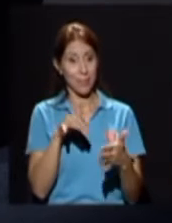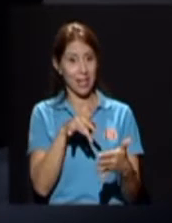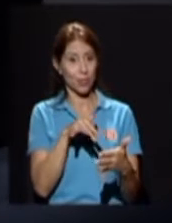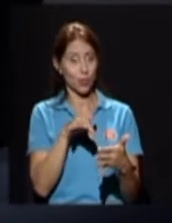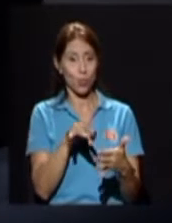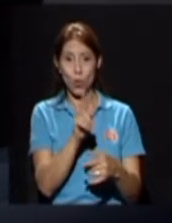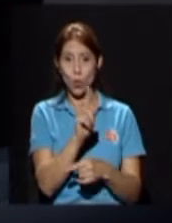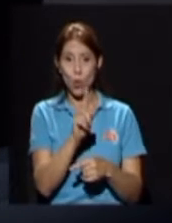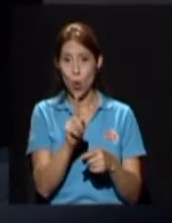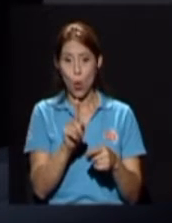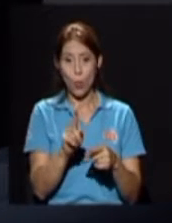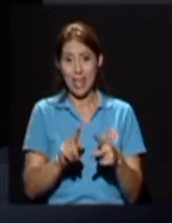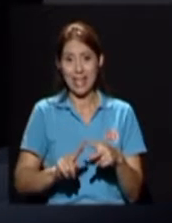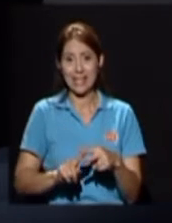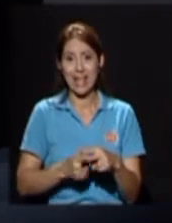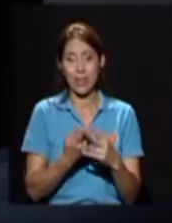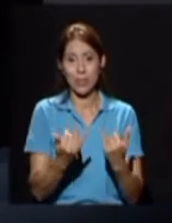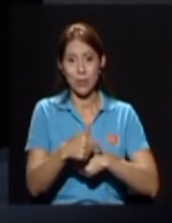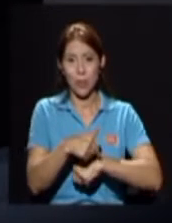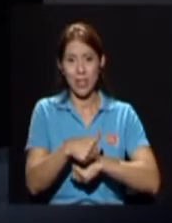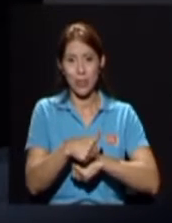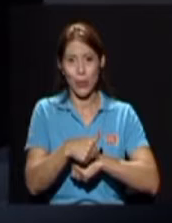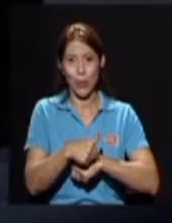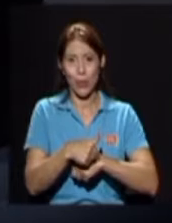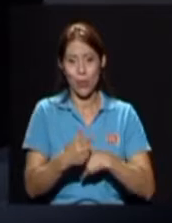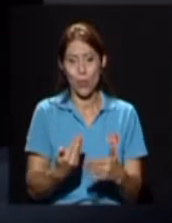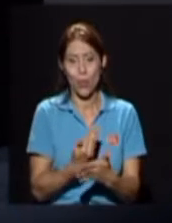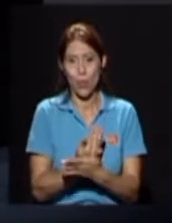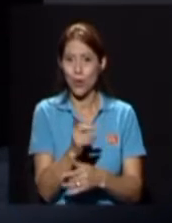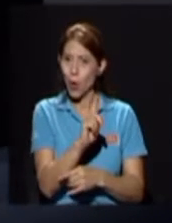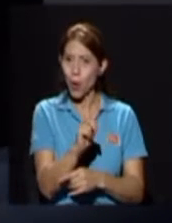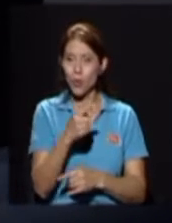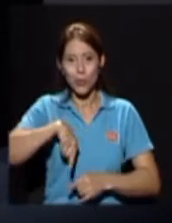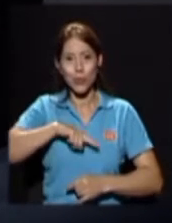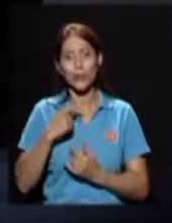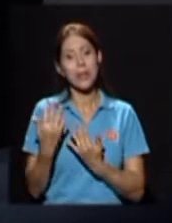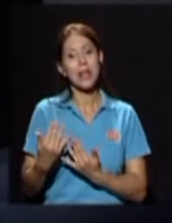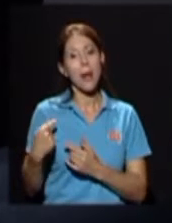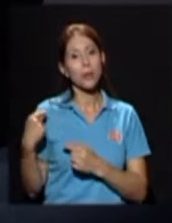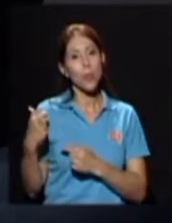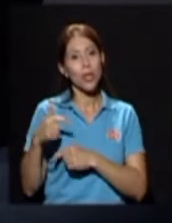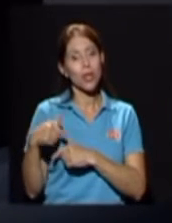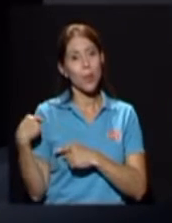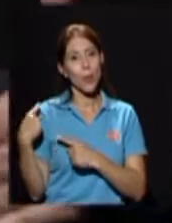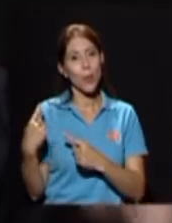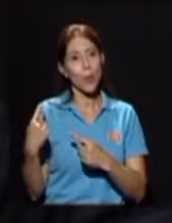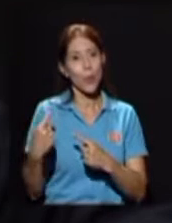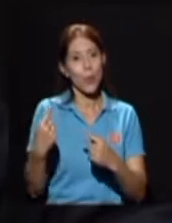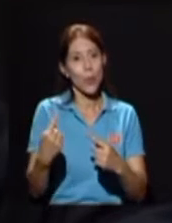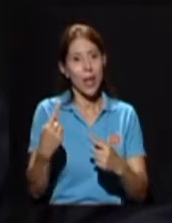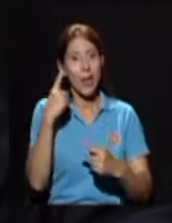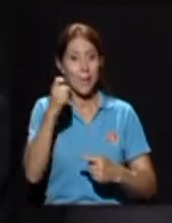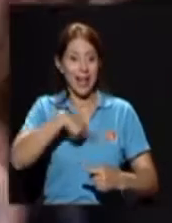y adrede le dimos un poquito de tiempo para que nuestro programa no quedara a la par de todos los que hacían en el momento